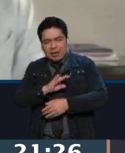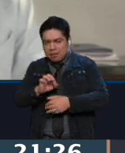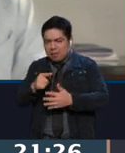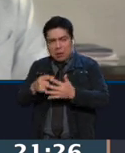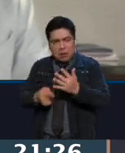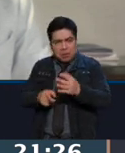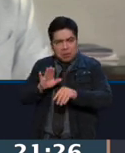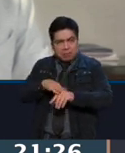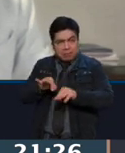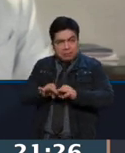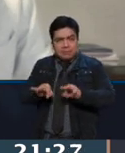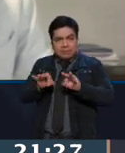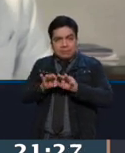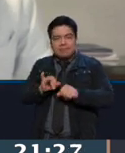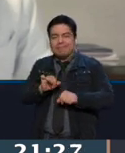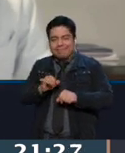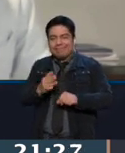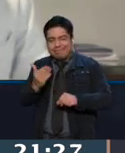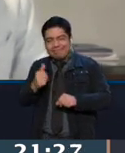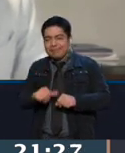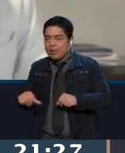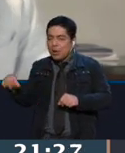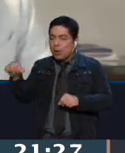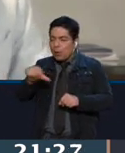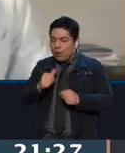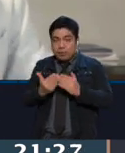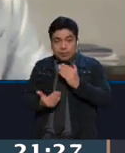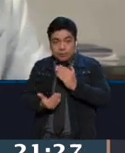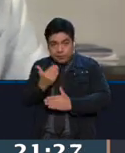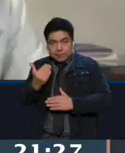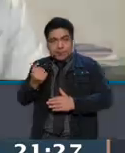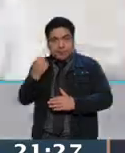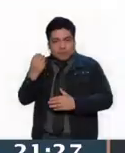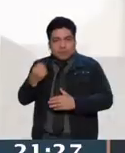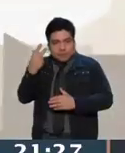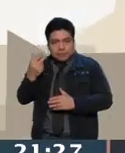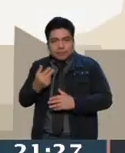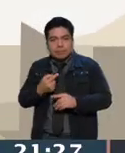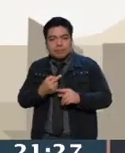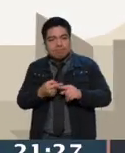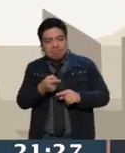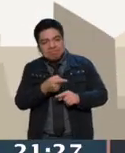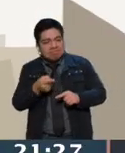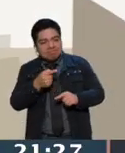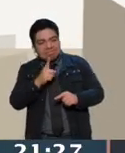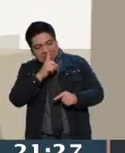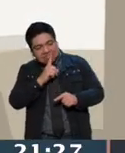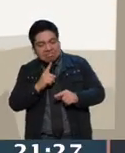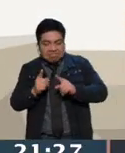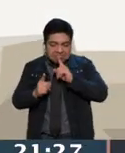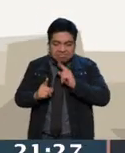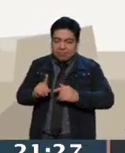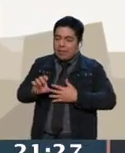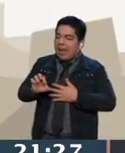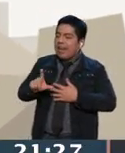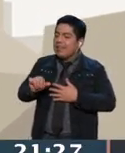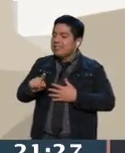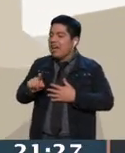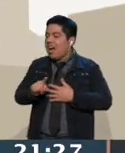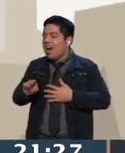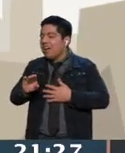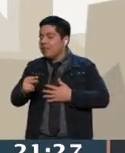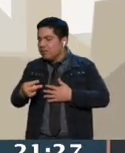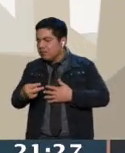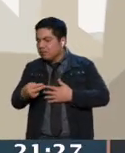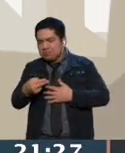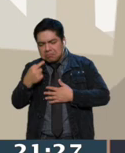información. Así es, hoy durante la conferencia matutina presidencial en el quién es quién de las mentiras, Elizabeth Vilchis justamente